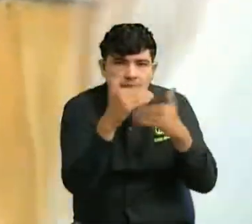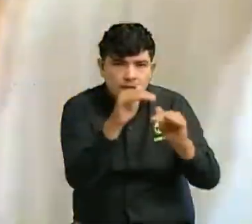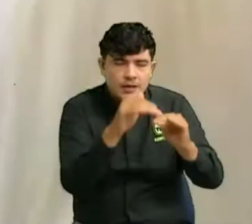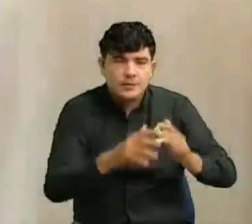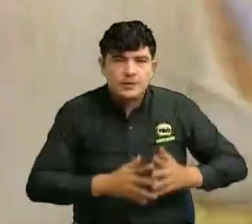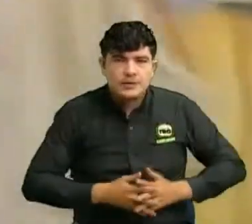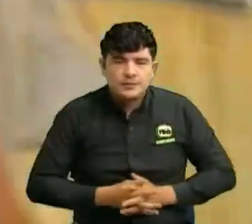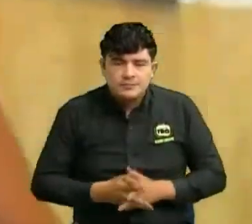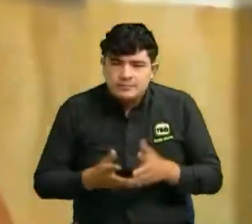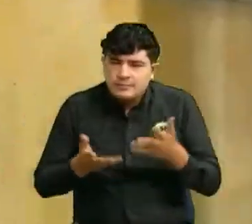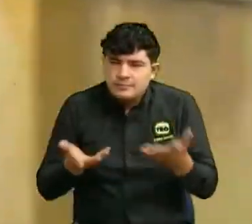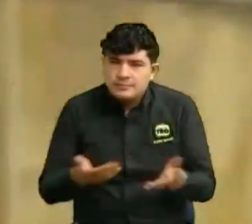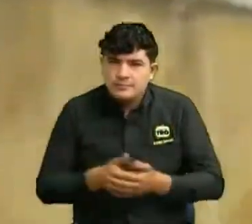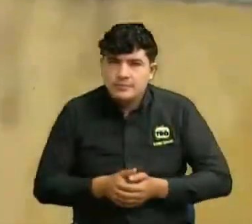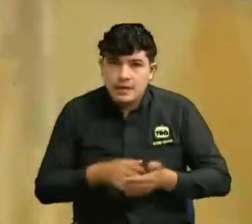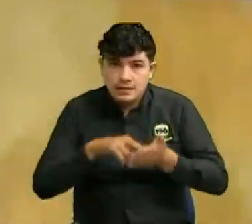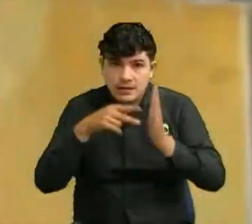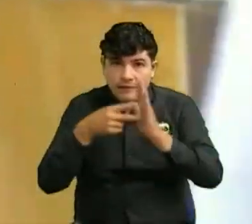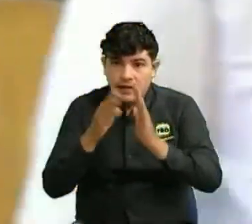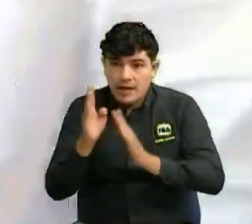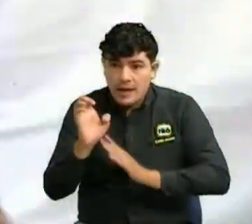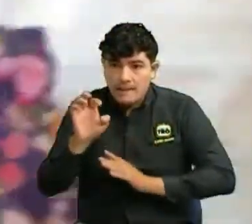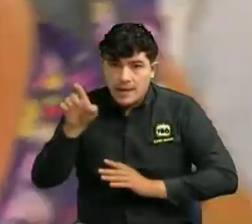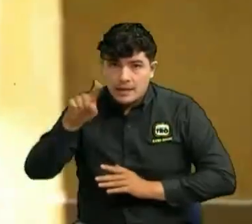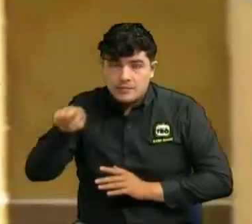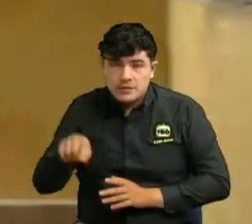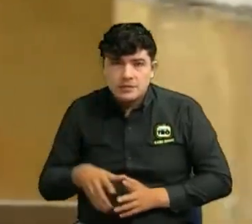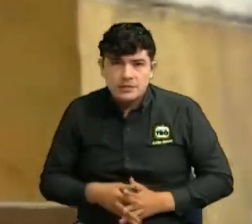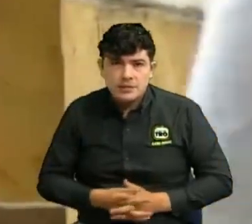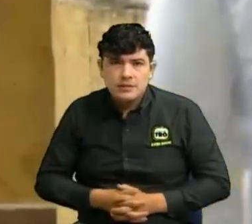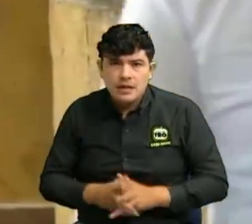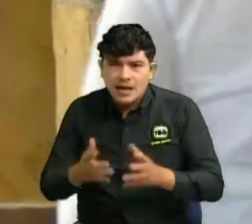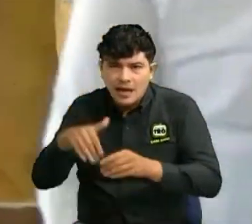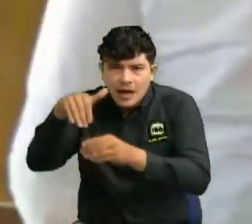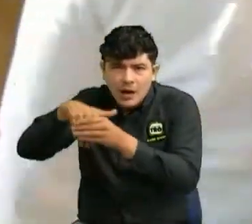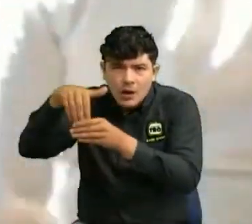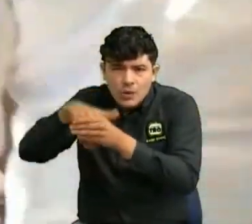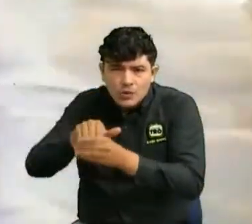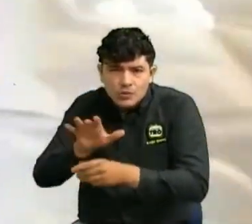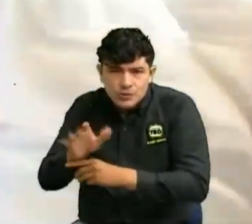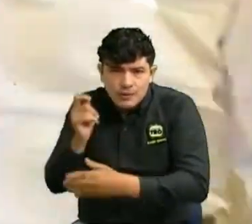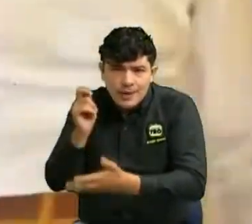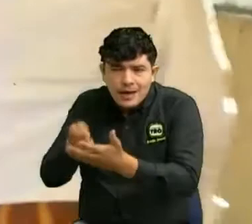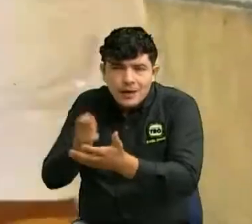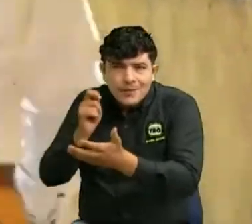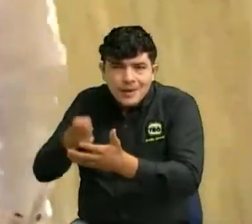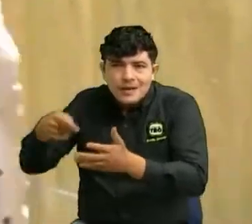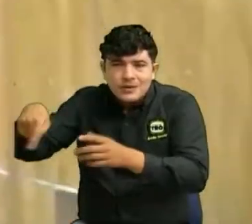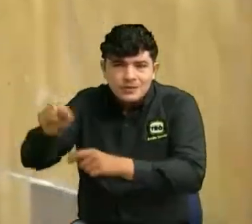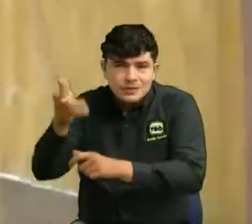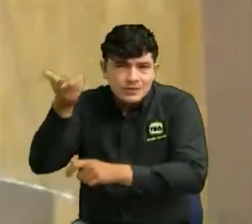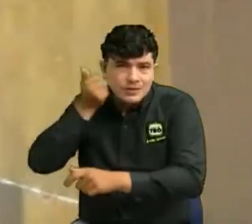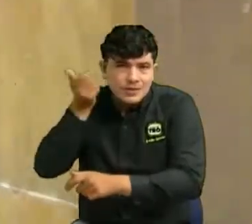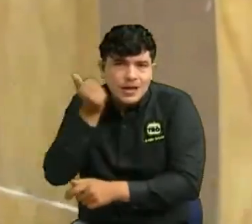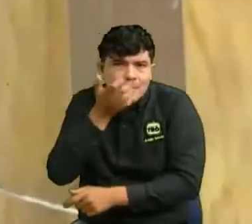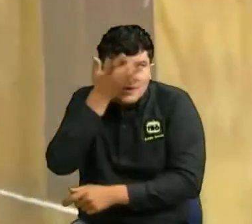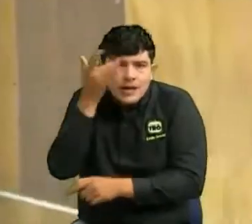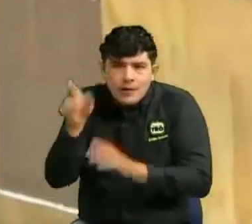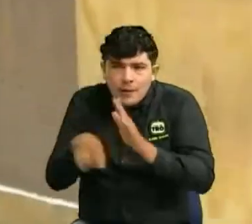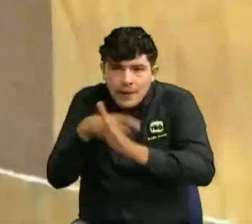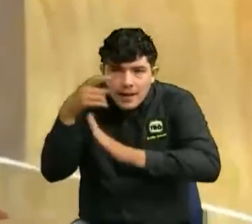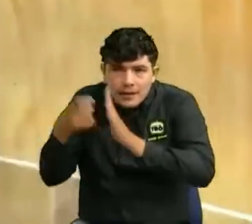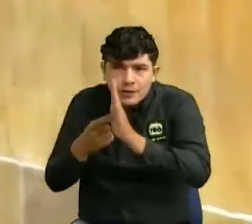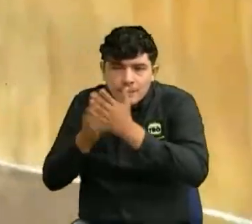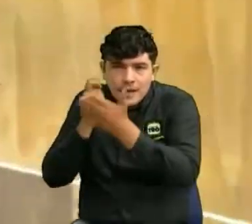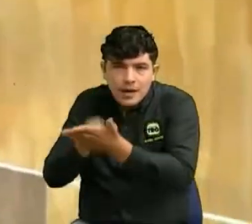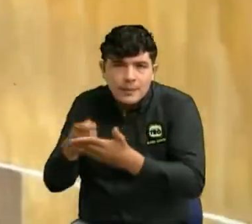mínimo. Entonces, cuando hablamos de los BES como ahorro, como aportes que hacen las personas porque no tienen cómo